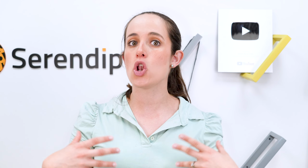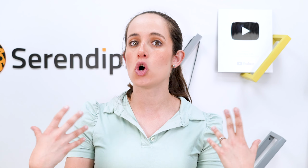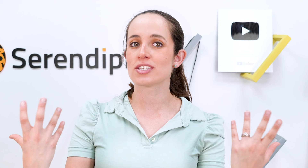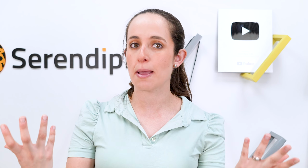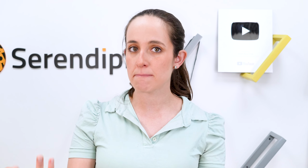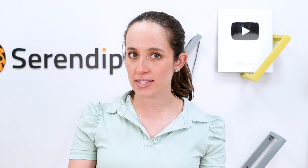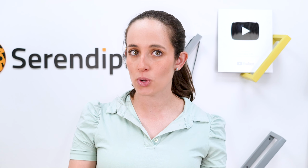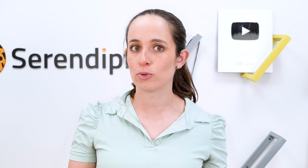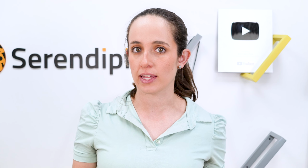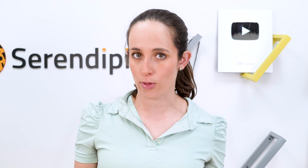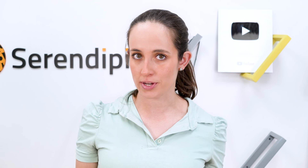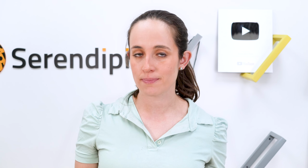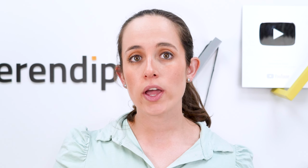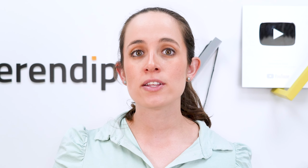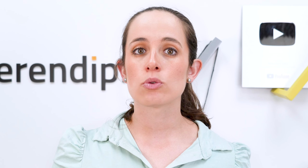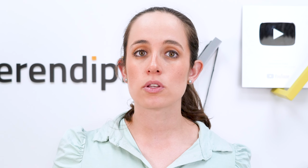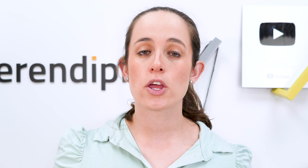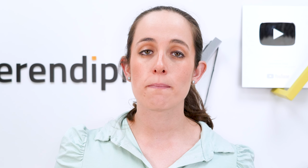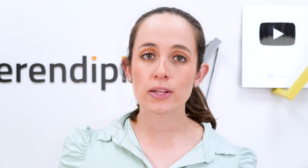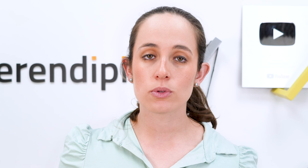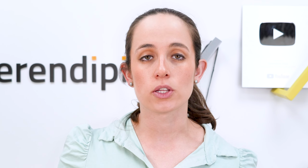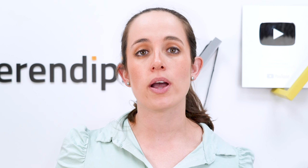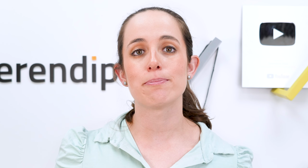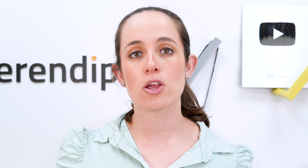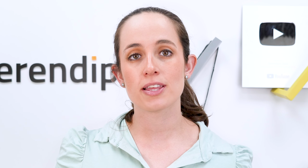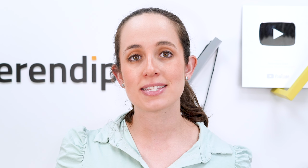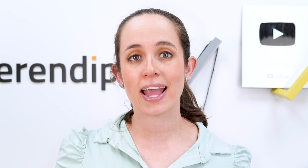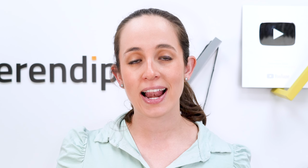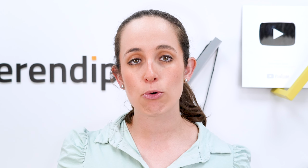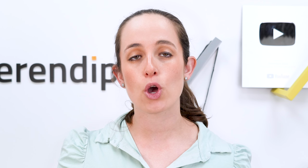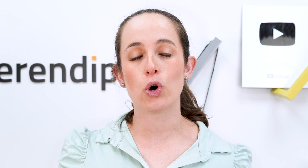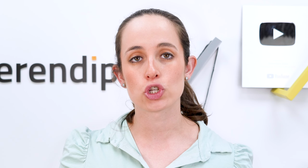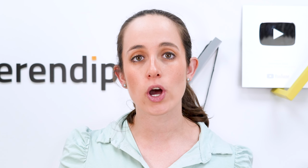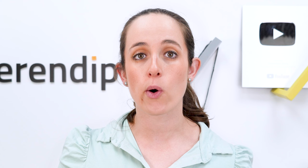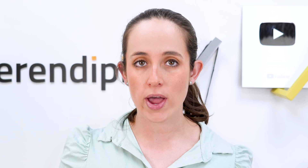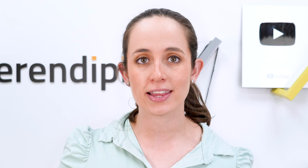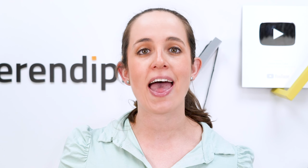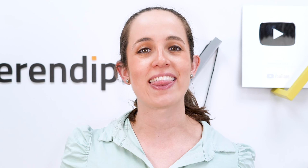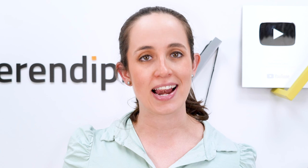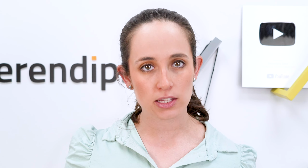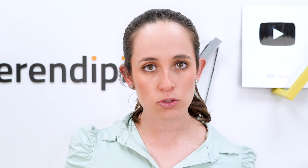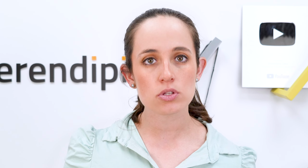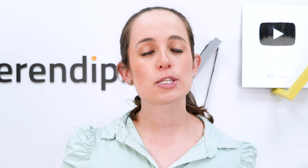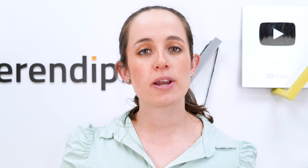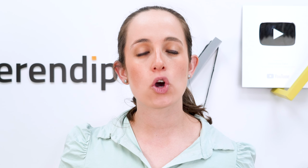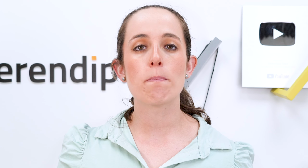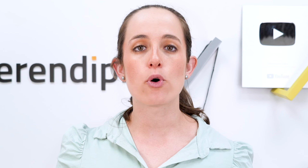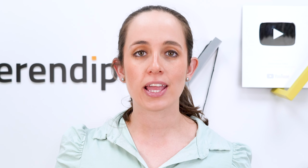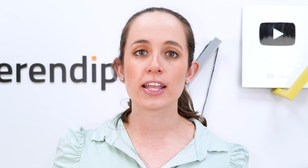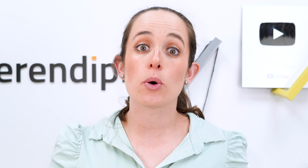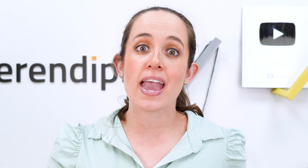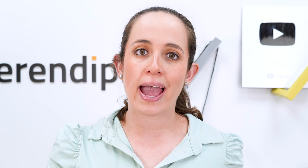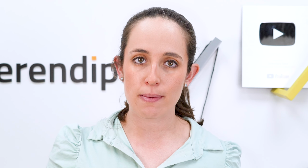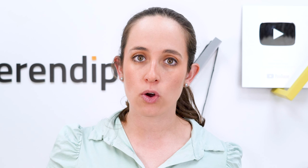con los demás comunicadores? Hoy en su noticiero matutino, el periodista Claudio Ochoa Huerta de Latinus explicó